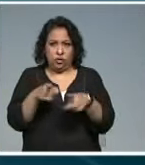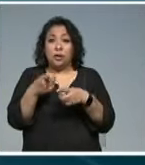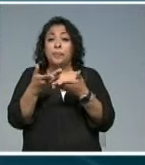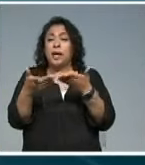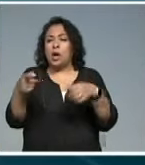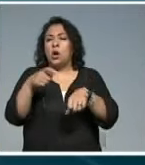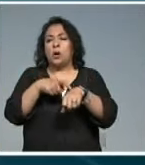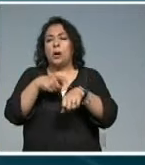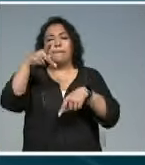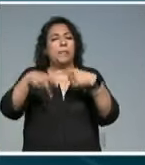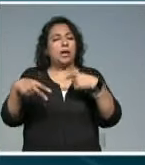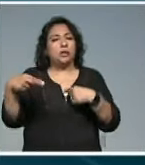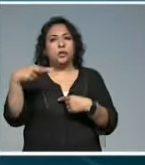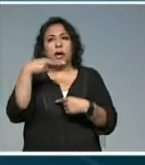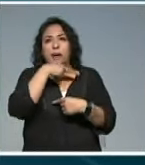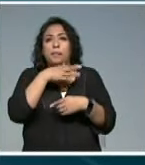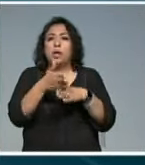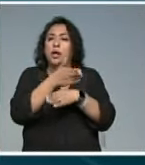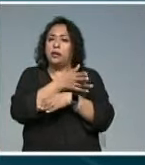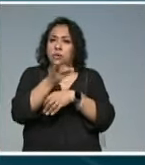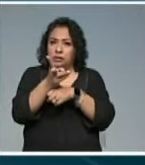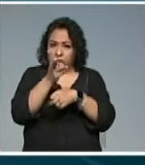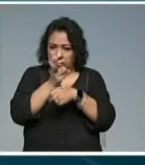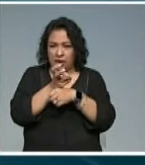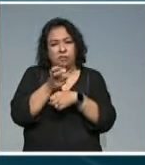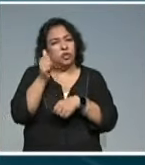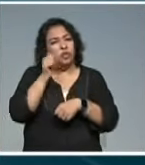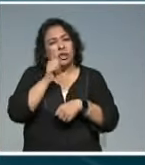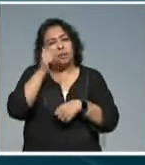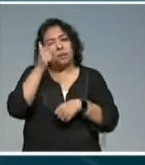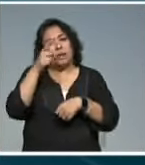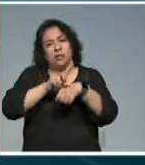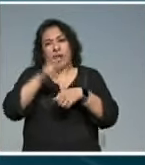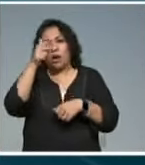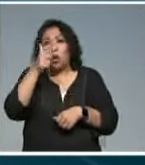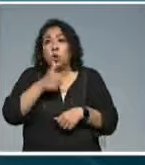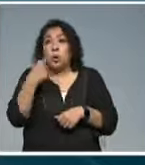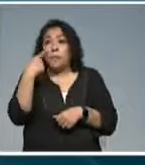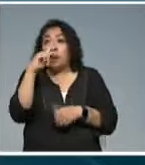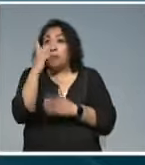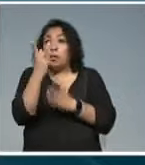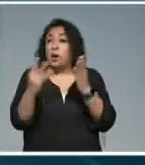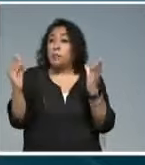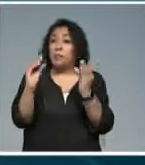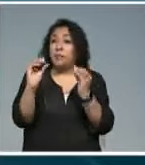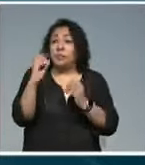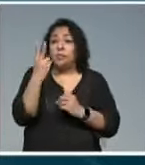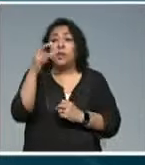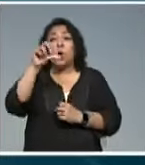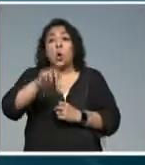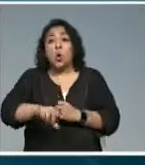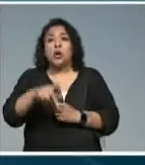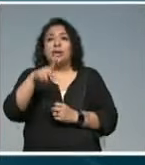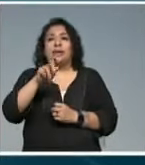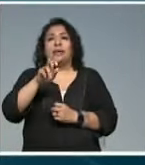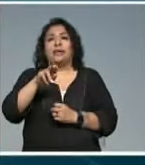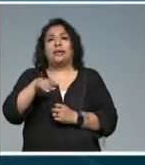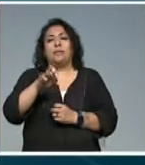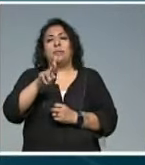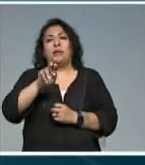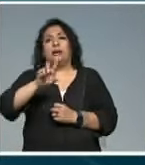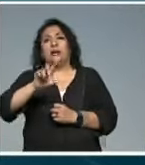Es momento de hacer una brevísima pausa. Antes los invitamos a que, como todas las noches, no se pierdan Debate 22. Hoy Kimberly